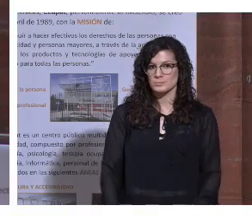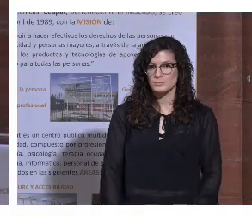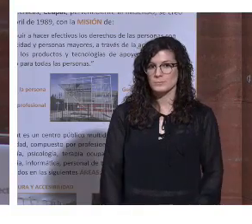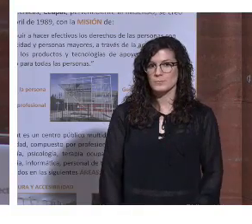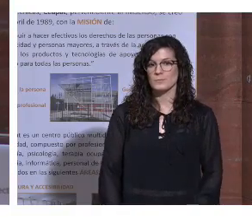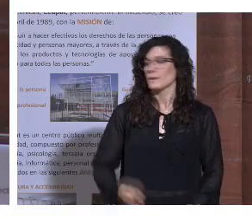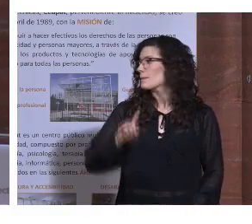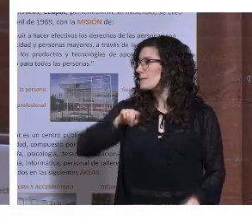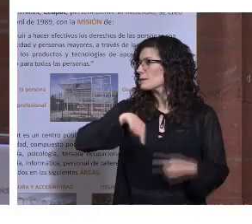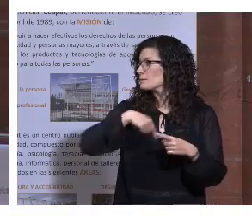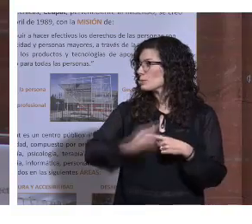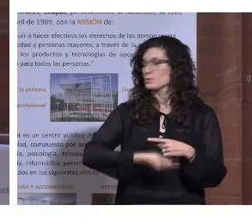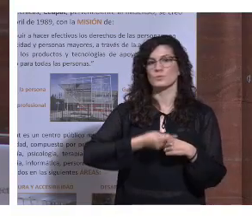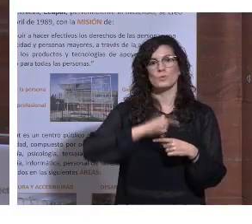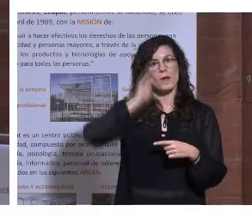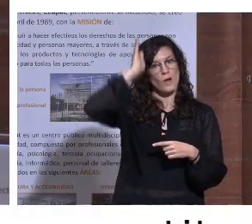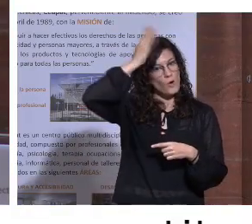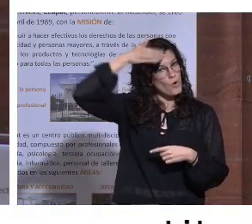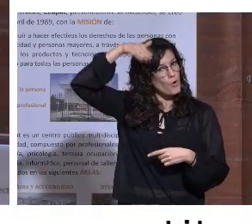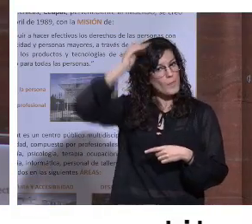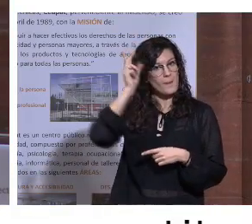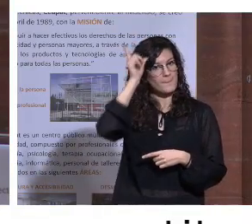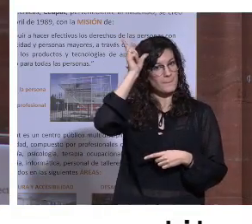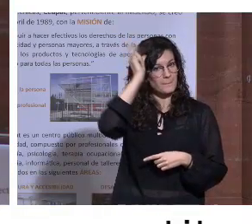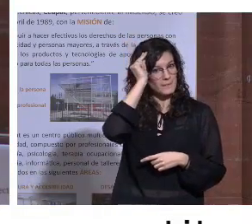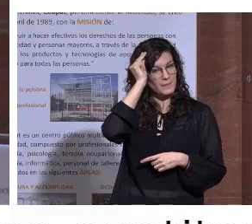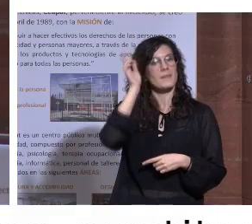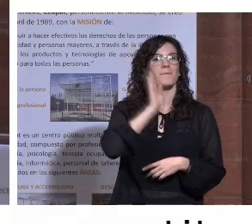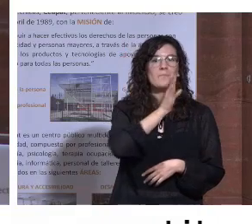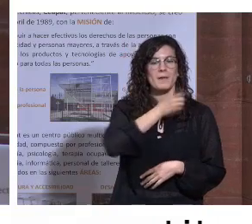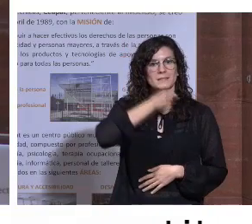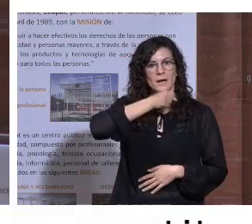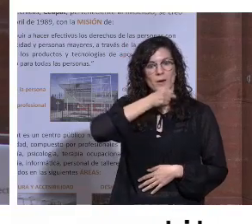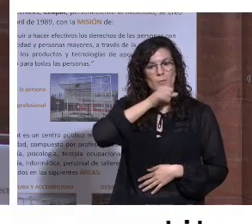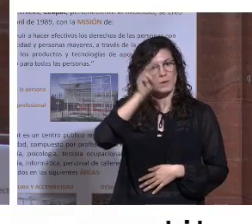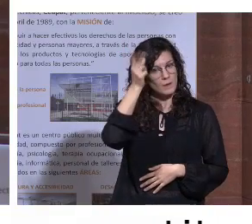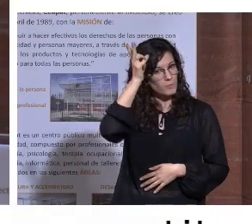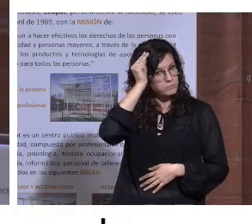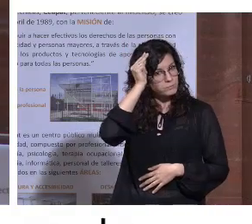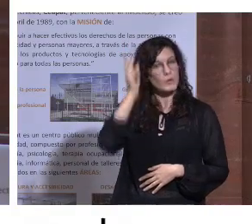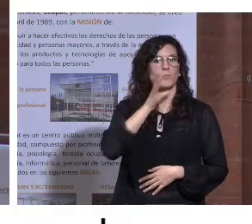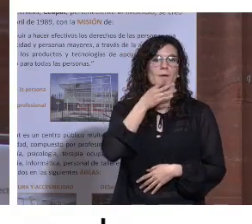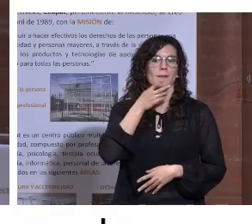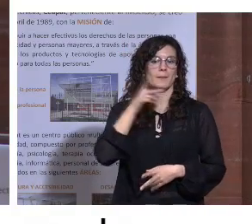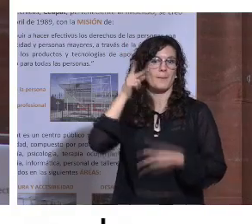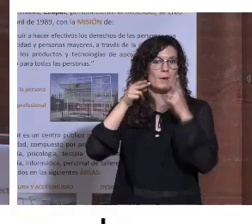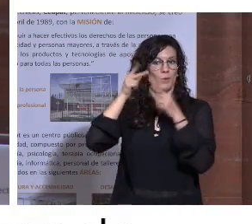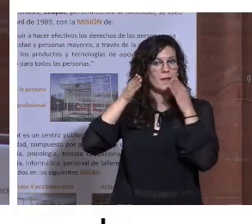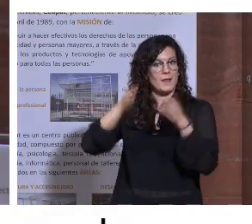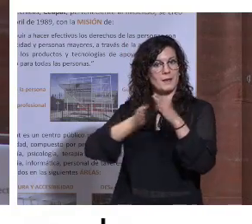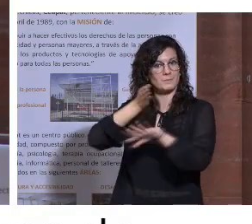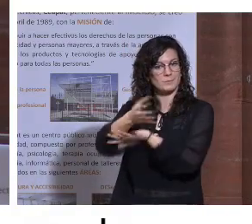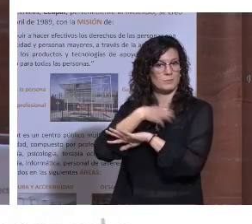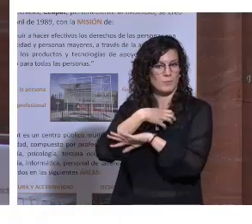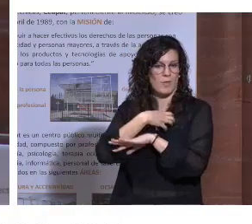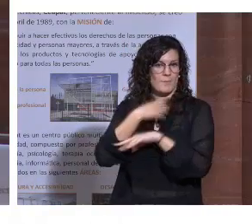con una onda aquí que era esa pinza que se ponían nuestras madres y abuelas porque no podían ir a la peluquería, y sin